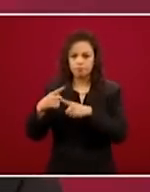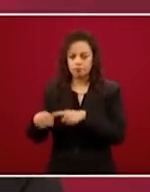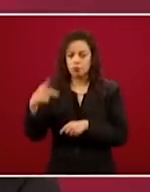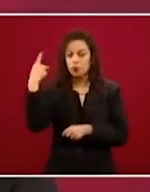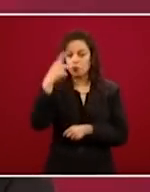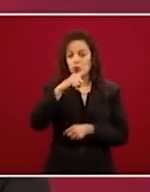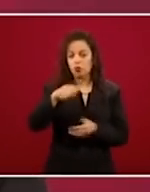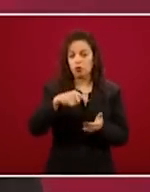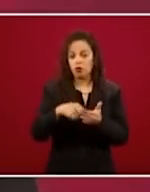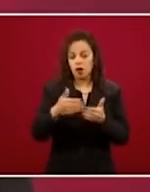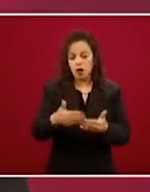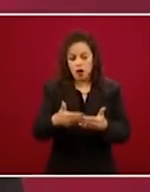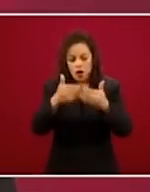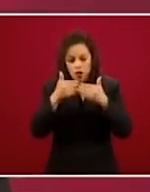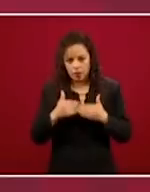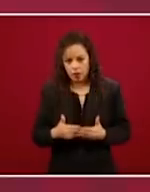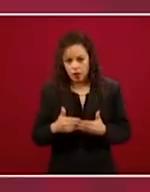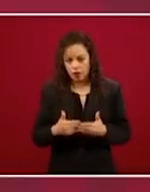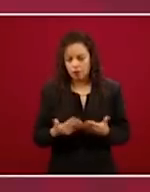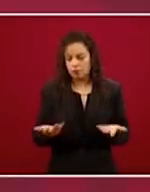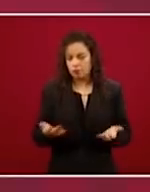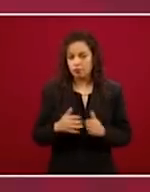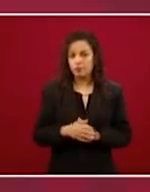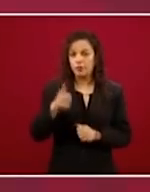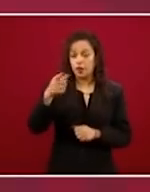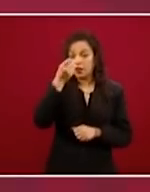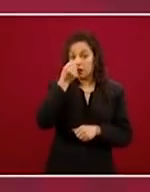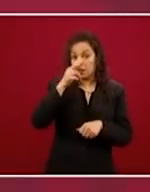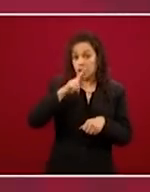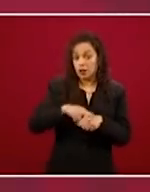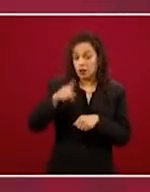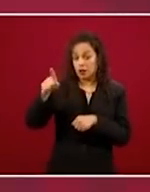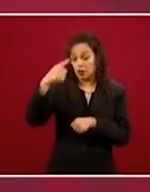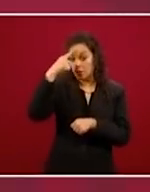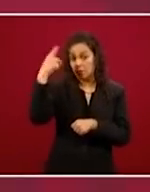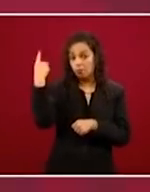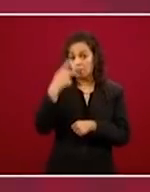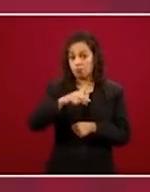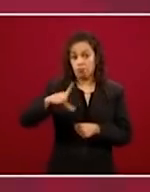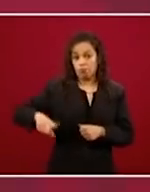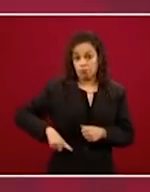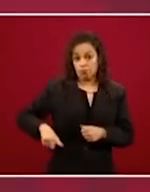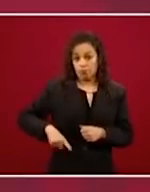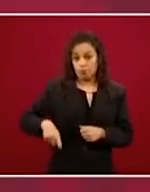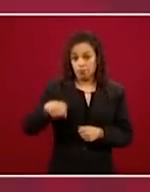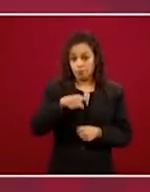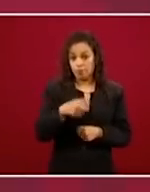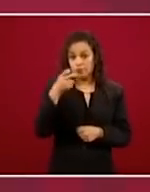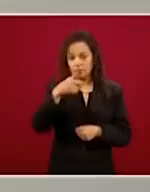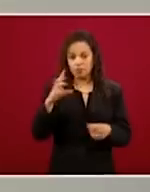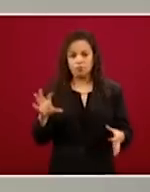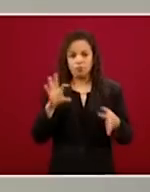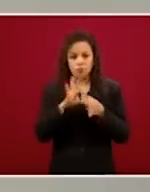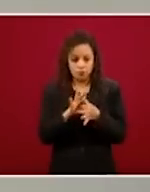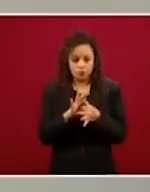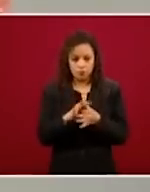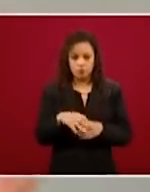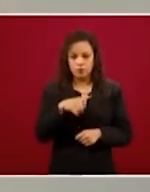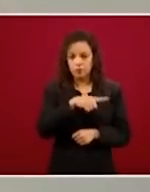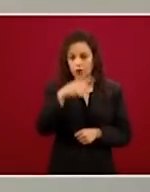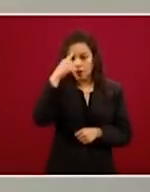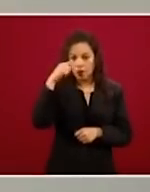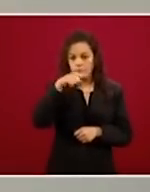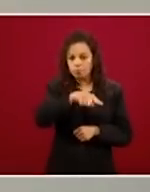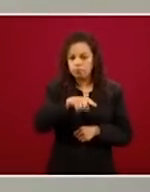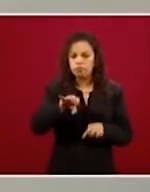y ha tomado cartas en el asunto la propia secretaría de la función pública de quien depende el órgano interno de control y están abiertas